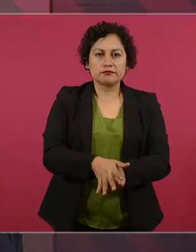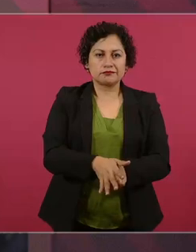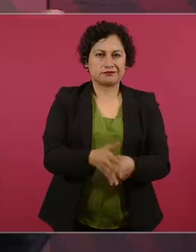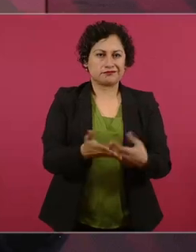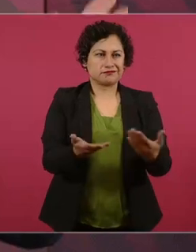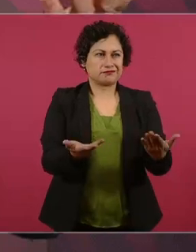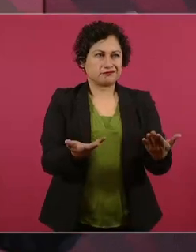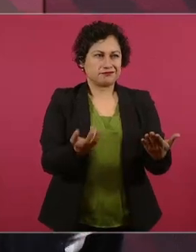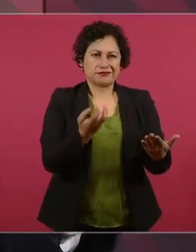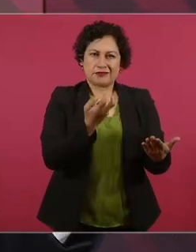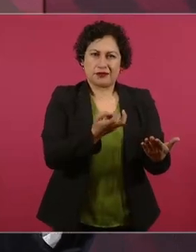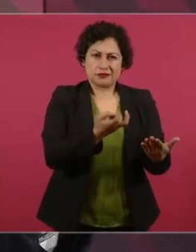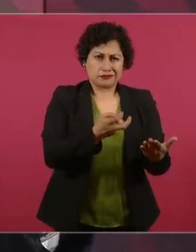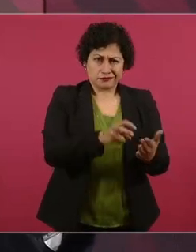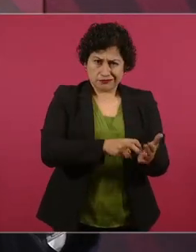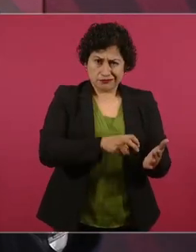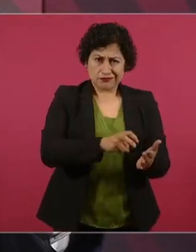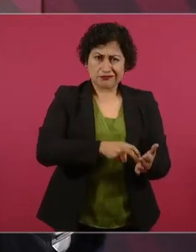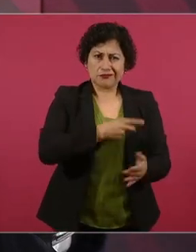Entonces, qué bueno